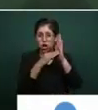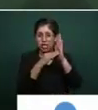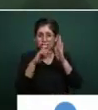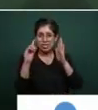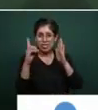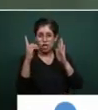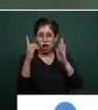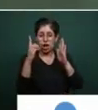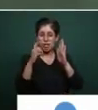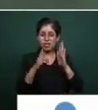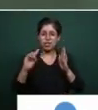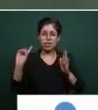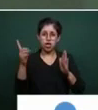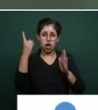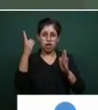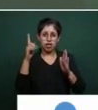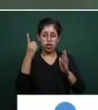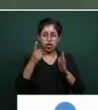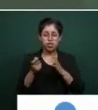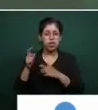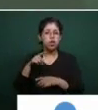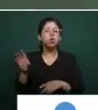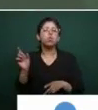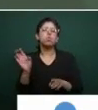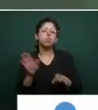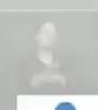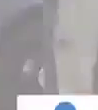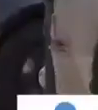donde entraron miles de armas a nuestro país.